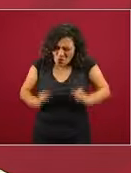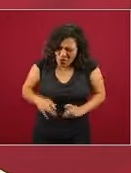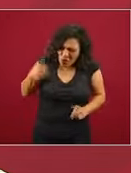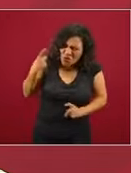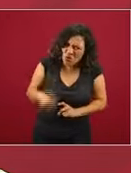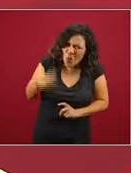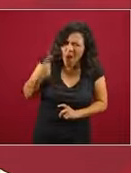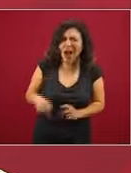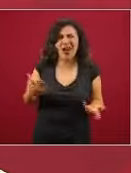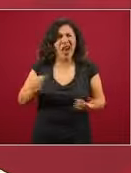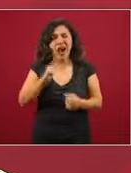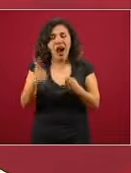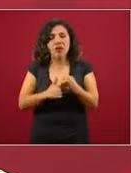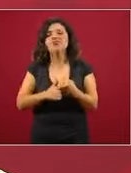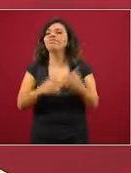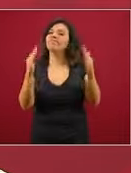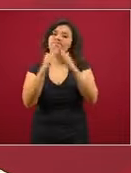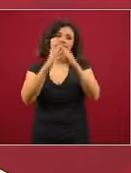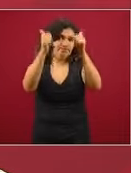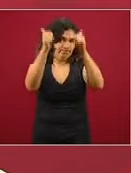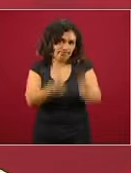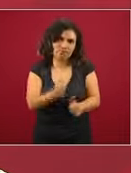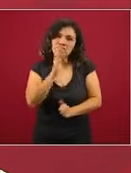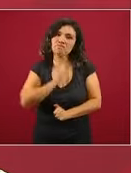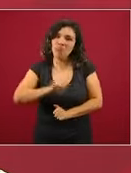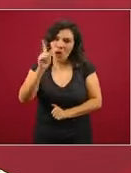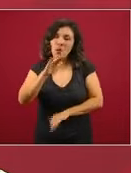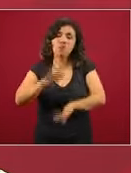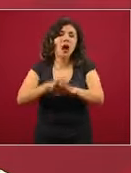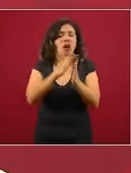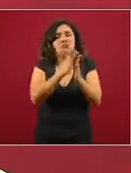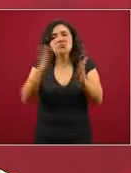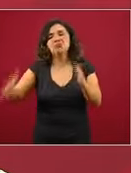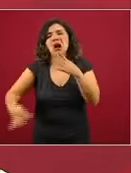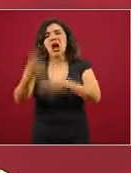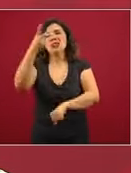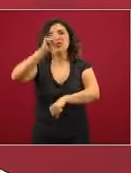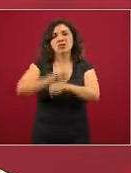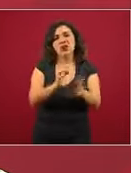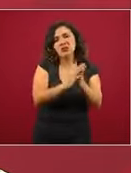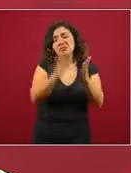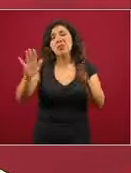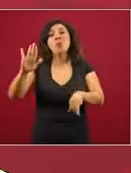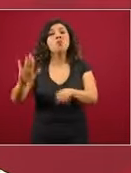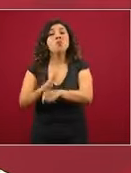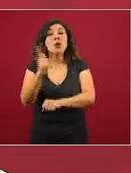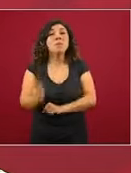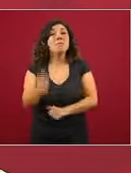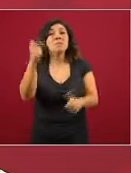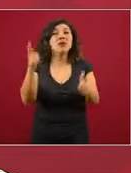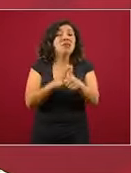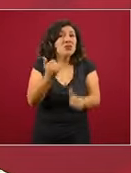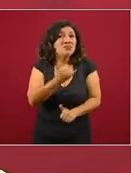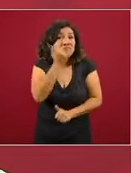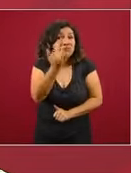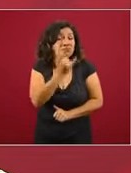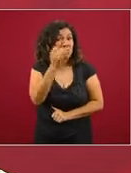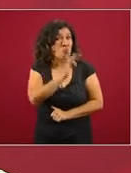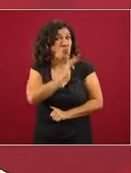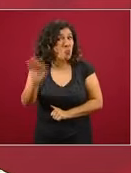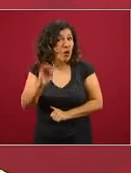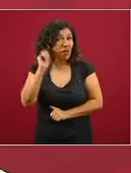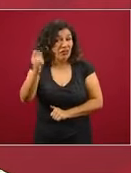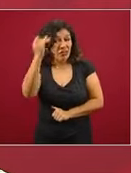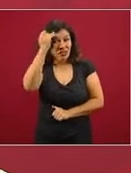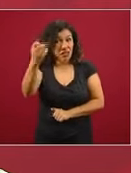inicio súbito, quedarse en casa durante 14 días, porque la primera posibilidad diagnóstica que hay que considerar